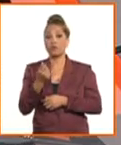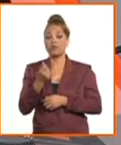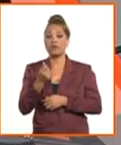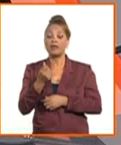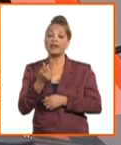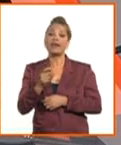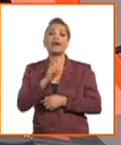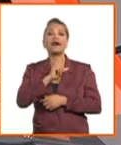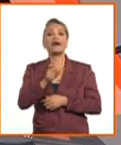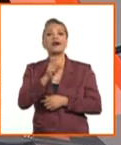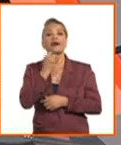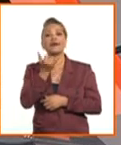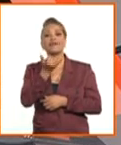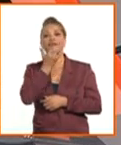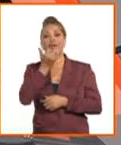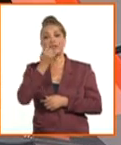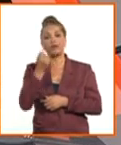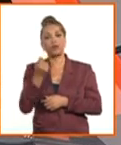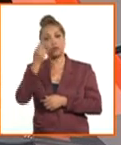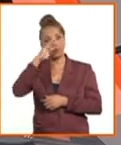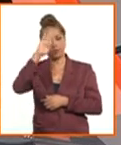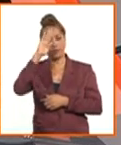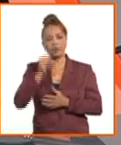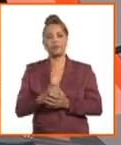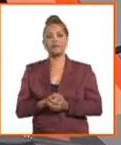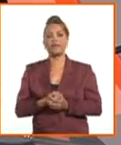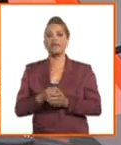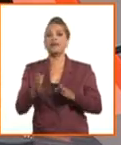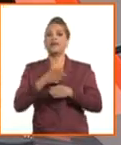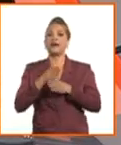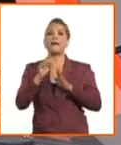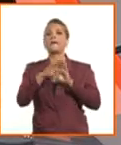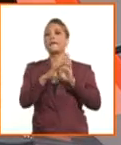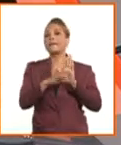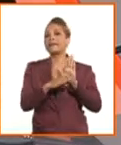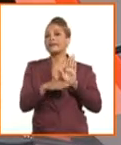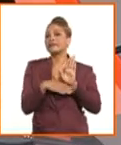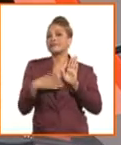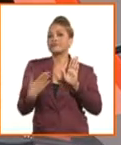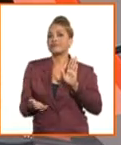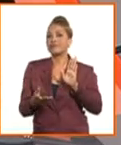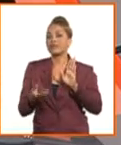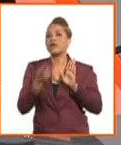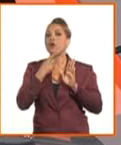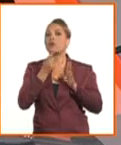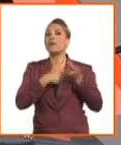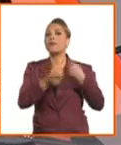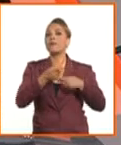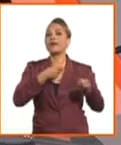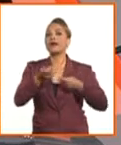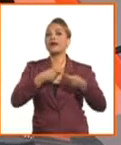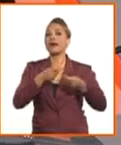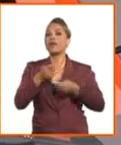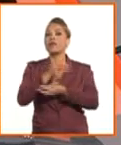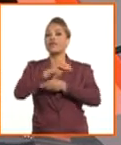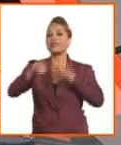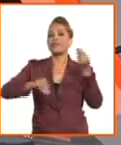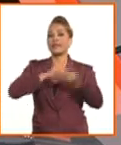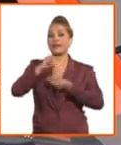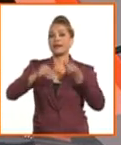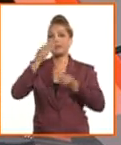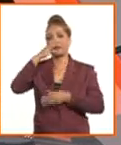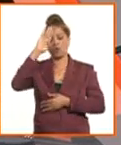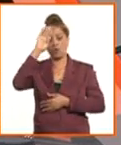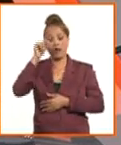de nuestro país. Entre esas medidas estaba la implantación de un mercado cambiario en el país, asunto sobre el que